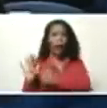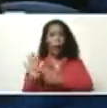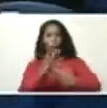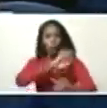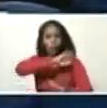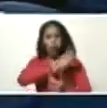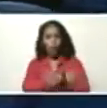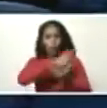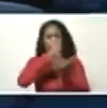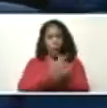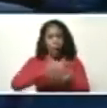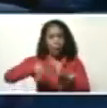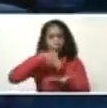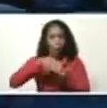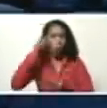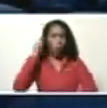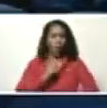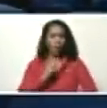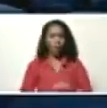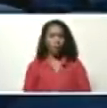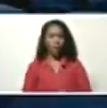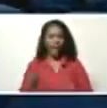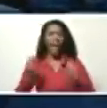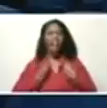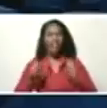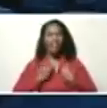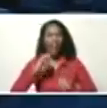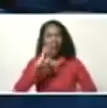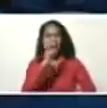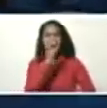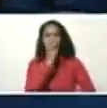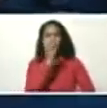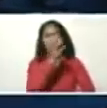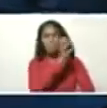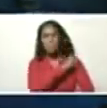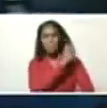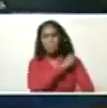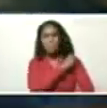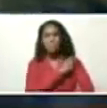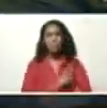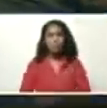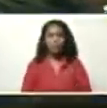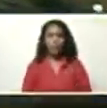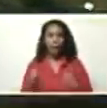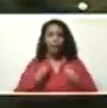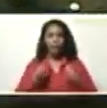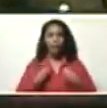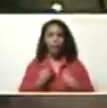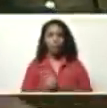Fuerza Armada Nacional Bolivariana. ¡Que viva el general García Carneiro!